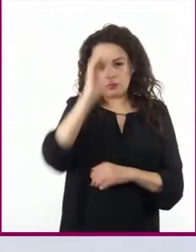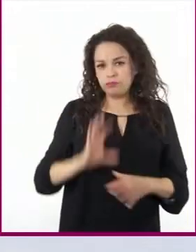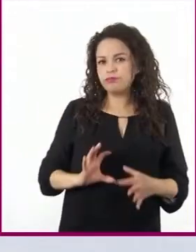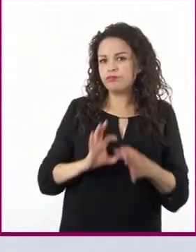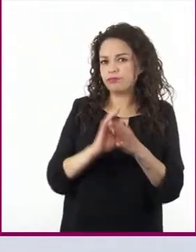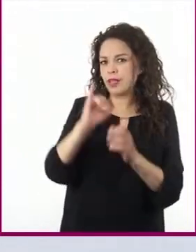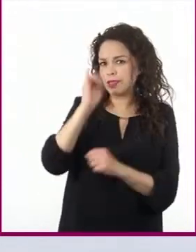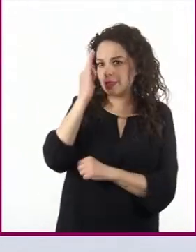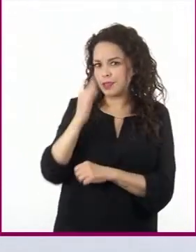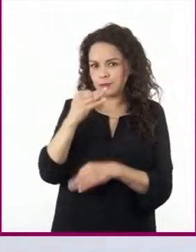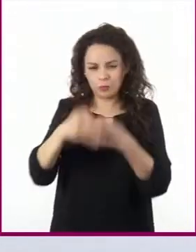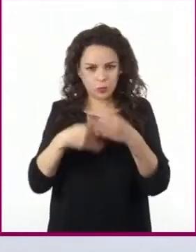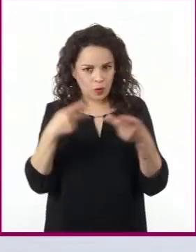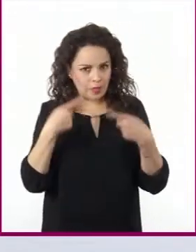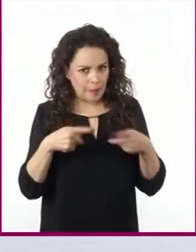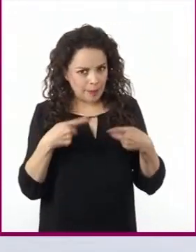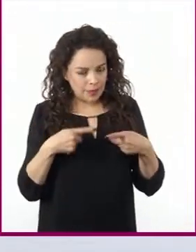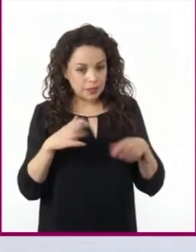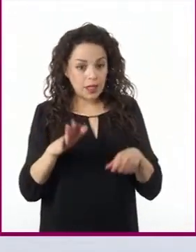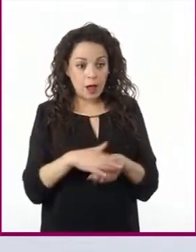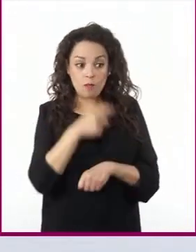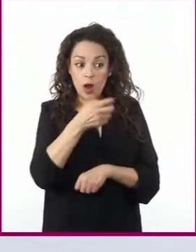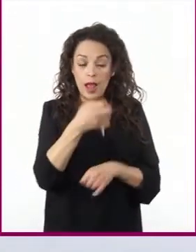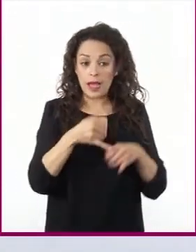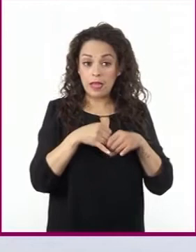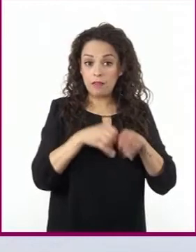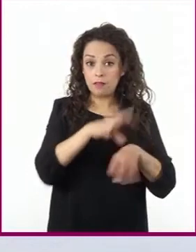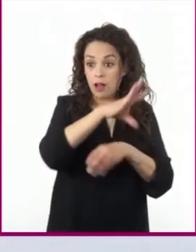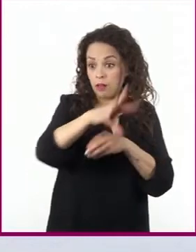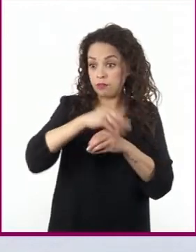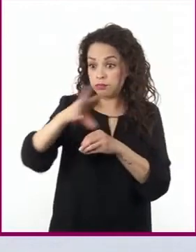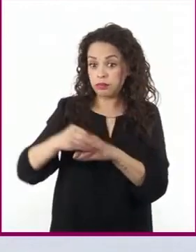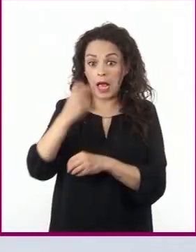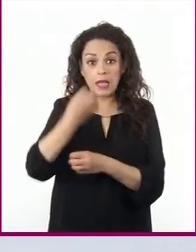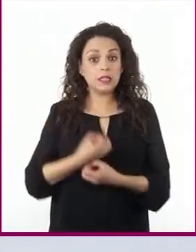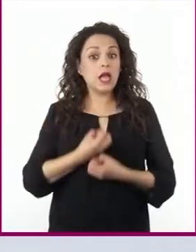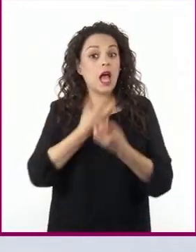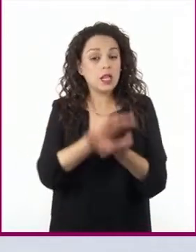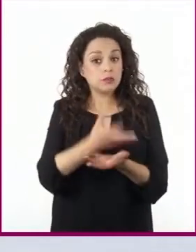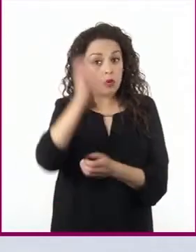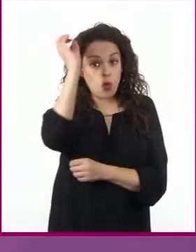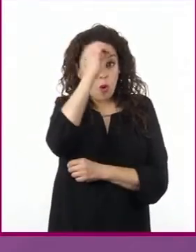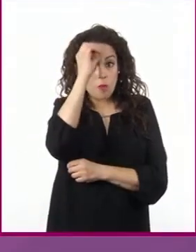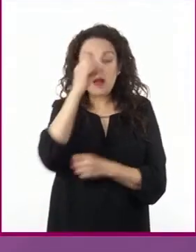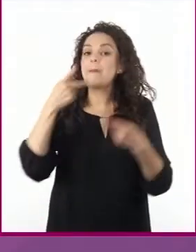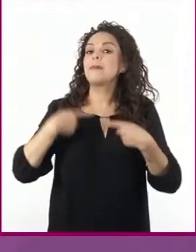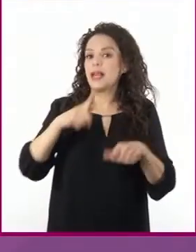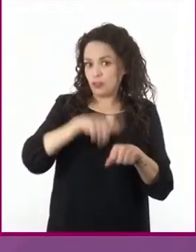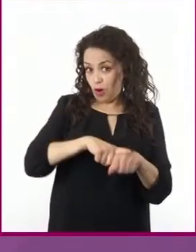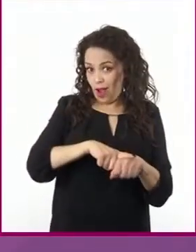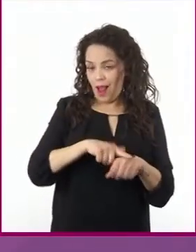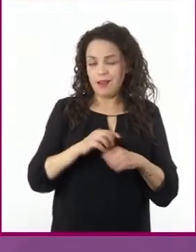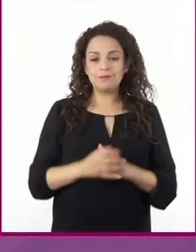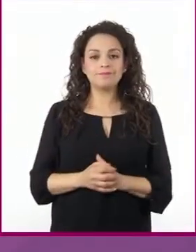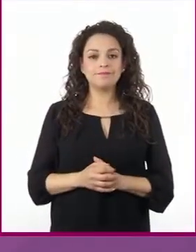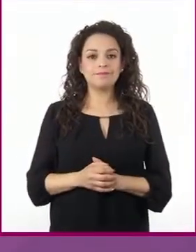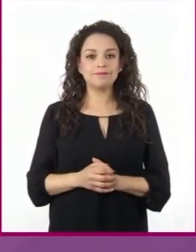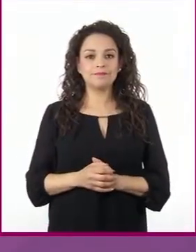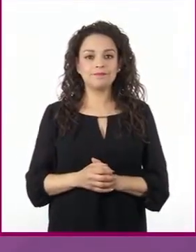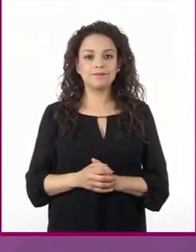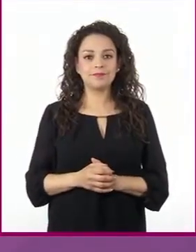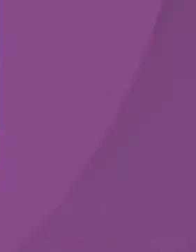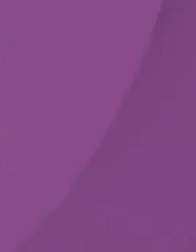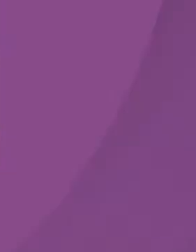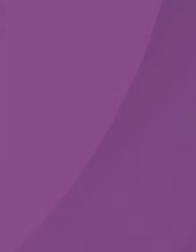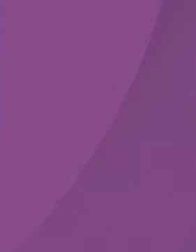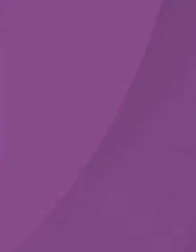aunque se basan en la información recabada, no dejan de ser expresiones personales. Pero sigamos. Antoine Lavoisier es